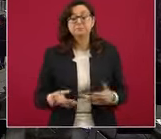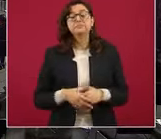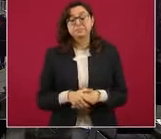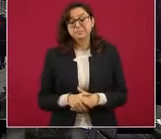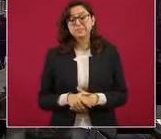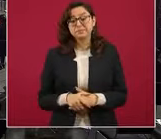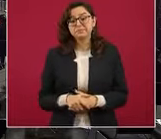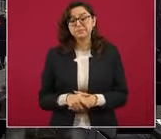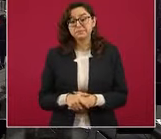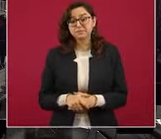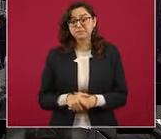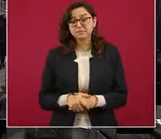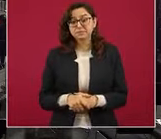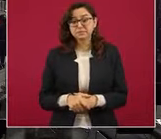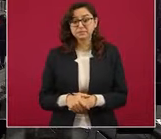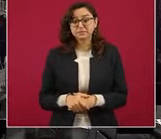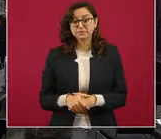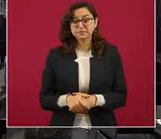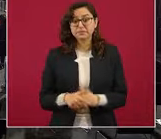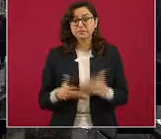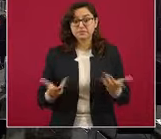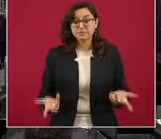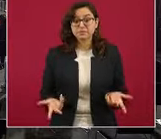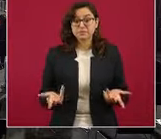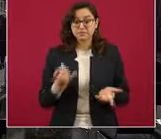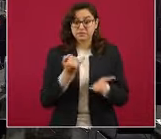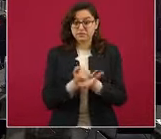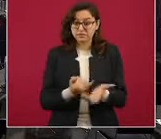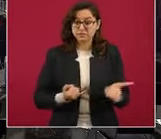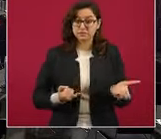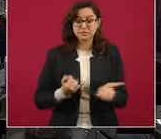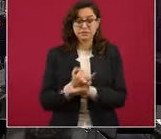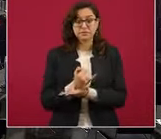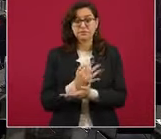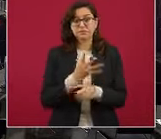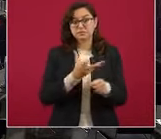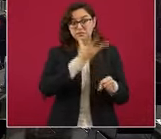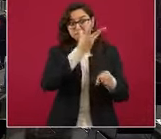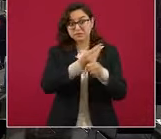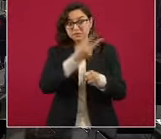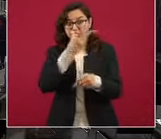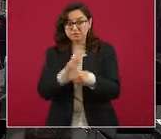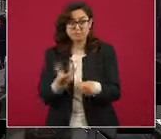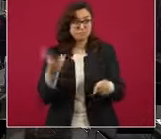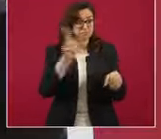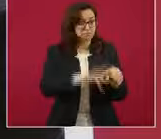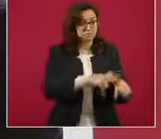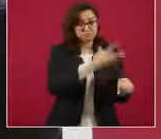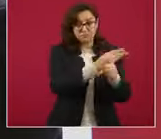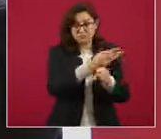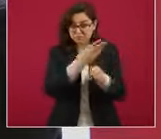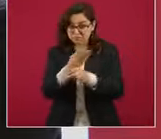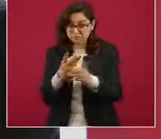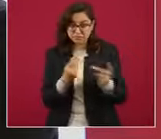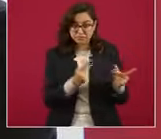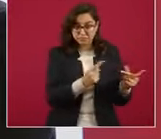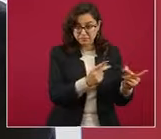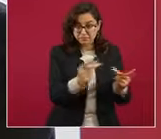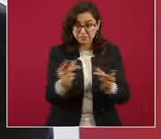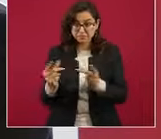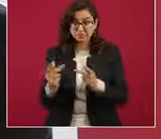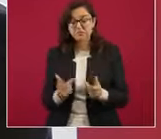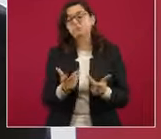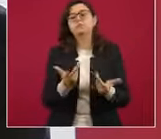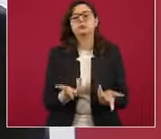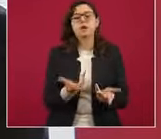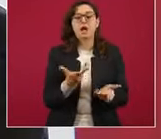tomamos también decisiones de reforzar la capacidad hospitalaria. Y hoy,